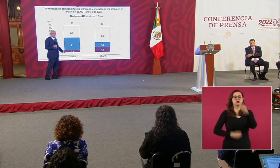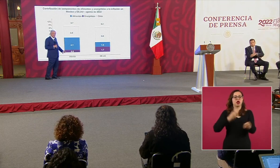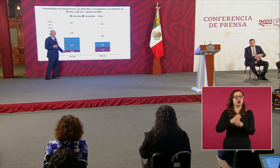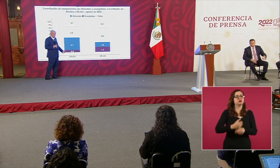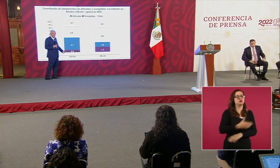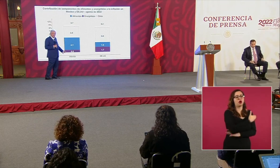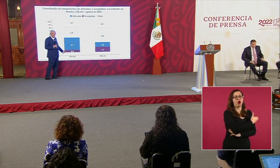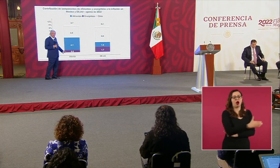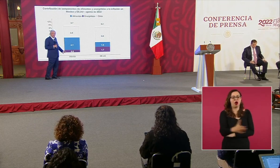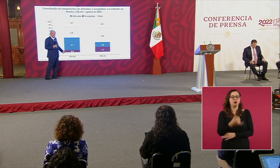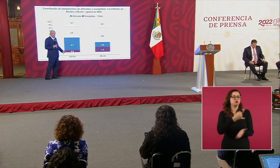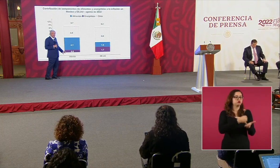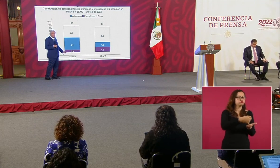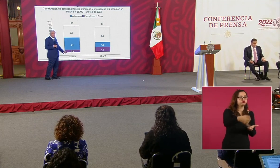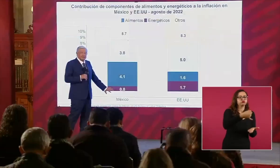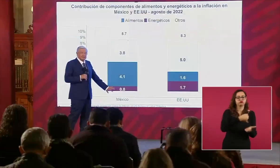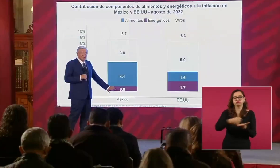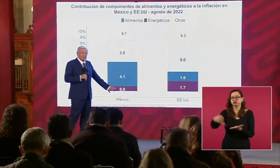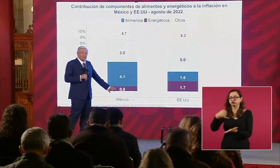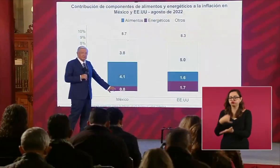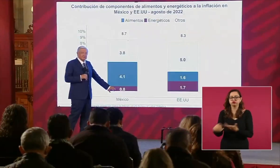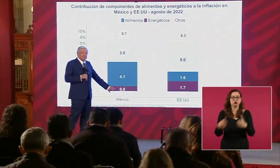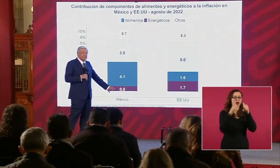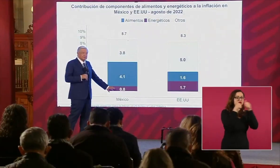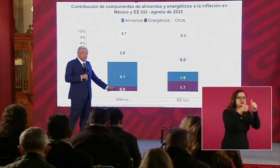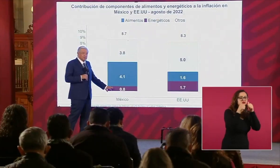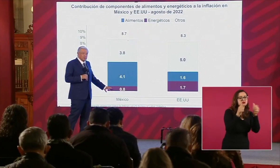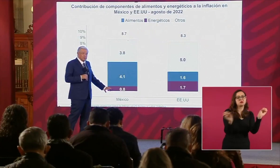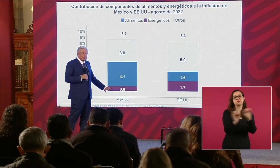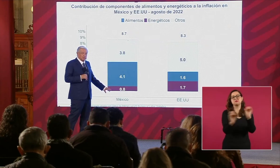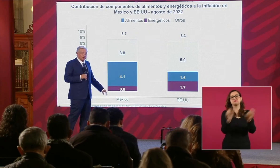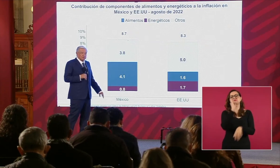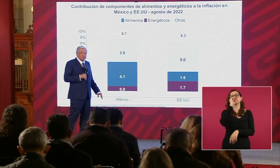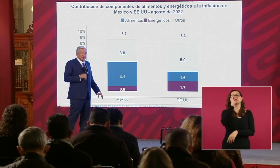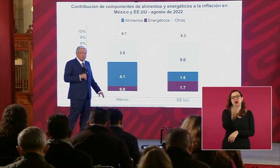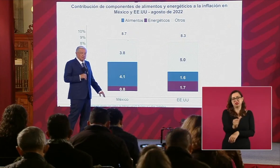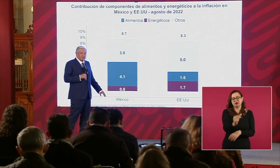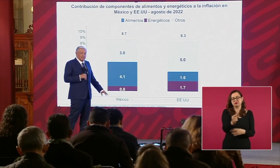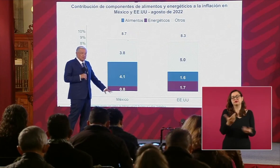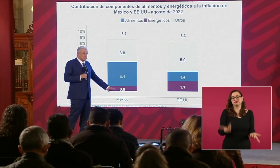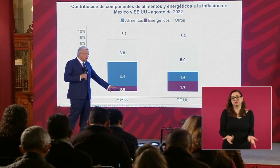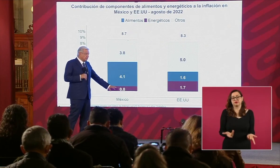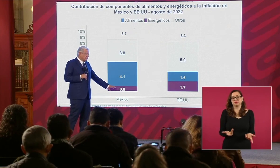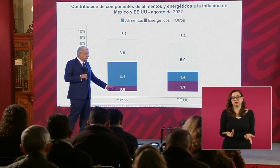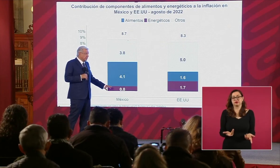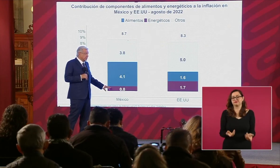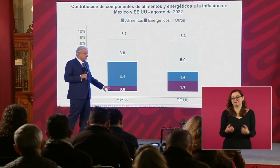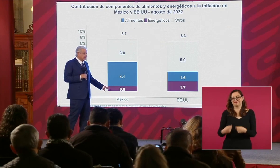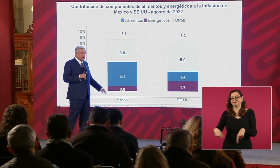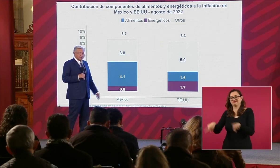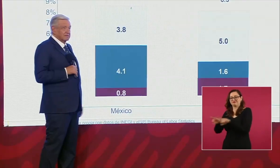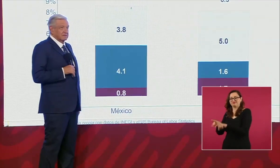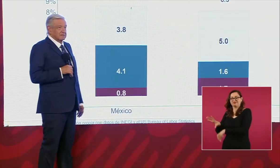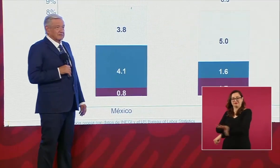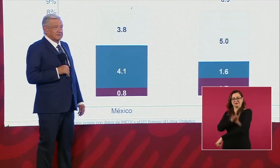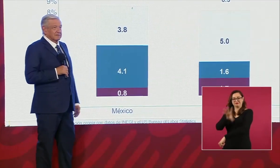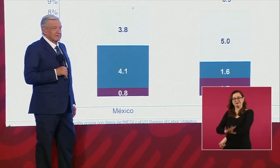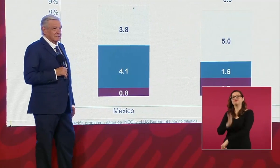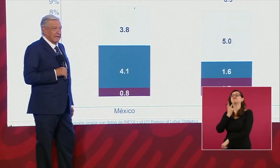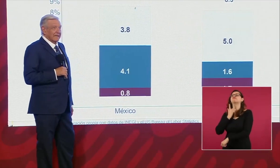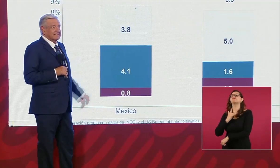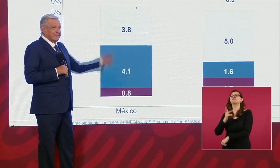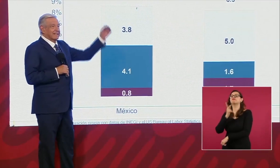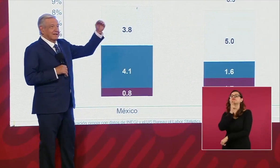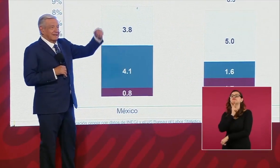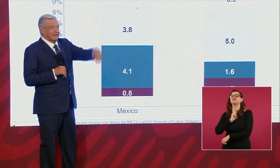siendo considerados, que su lengua por fin está siendo valorada, no como una cuestión de discapacidad, sino como